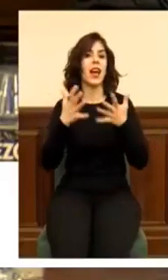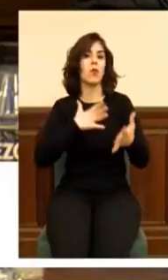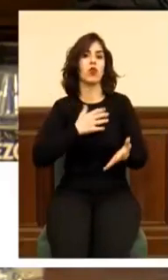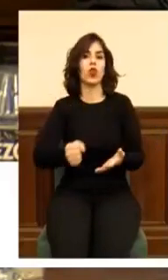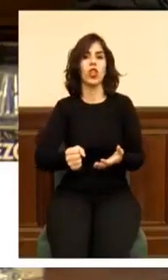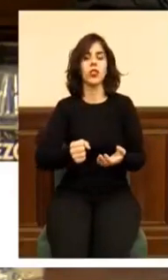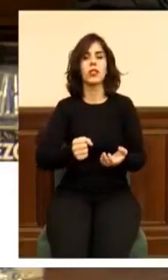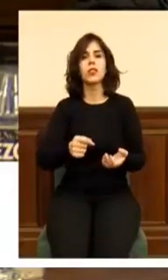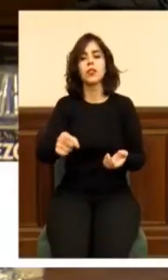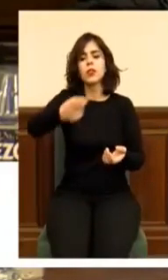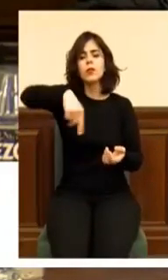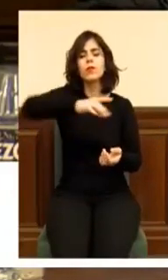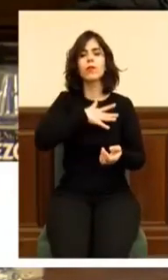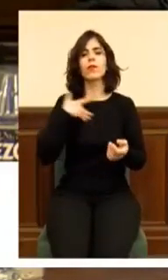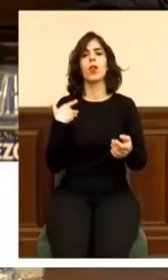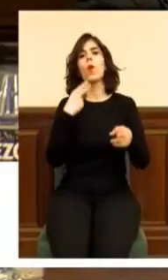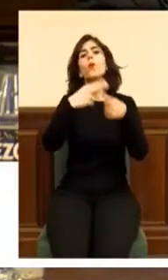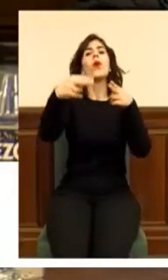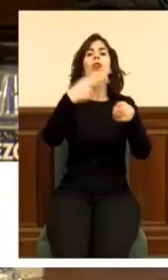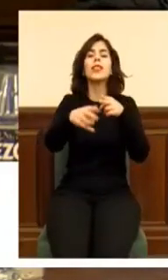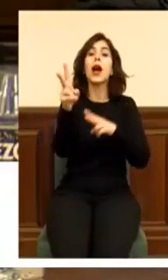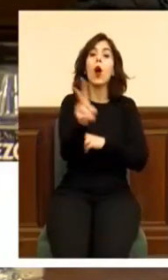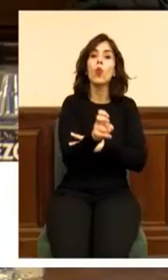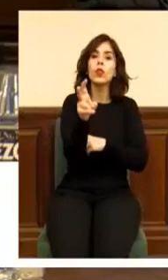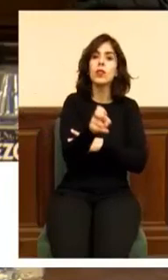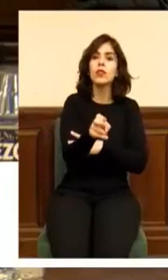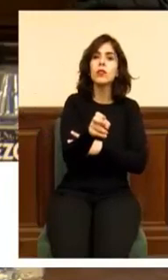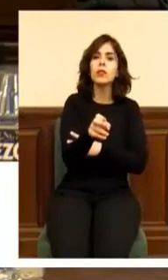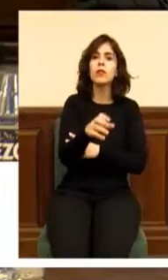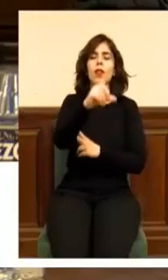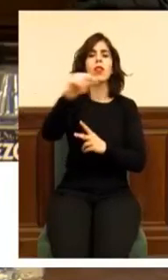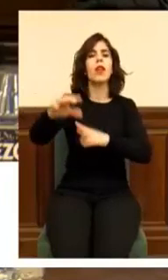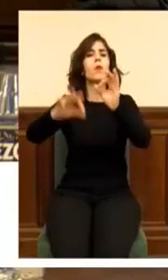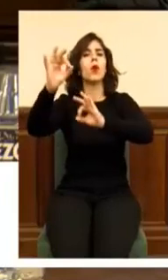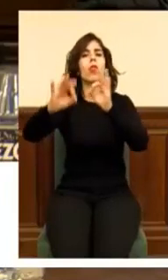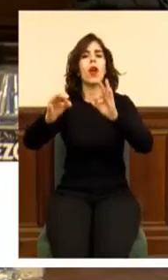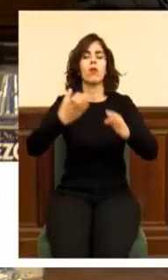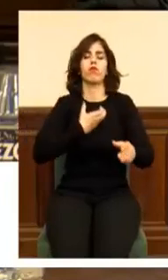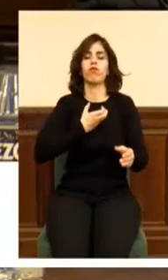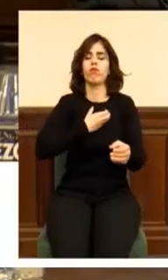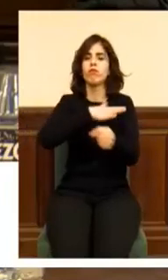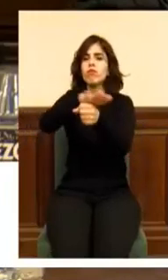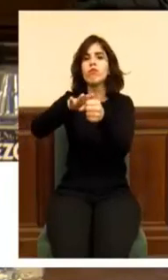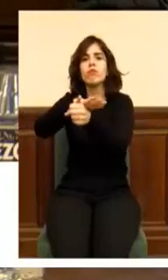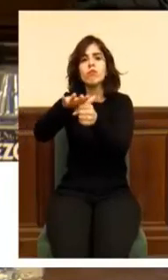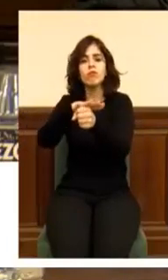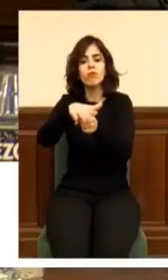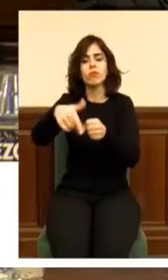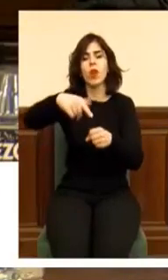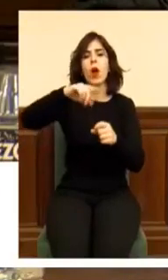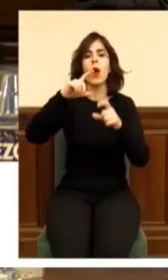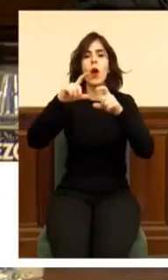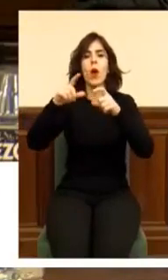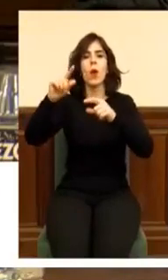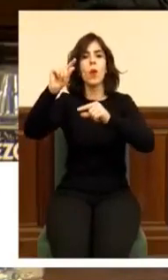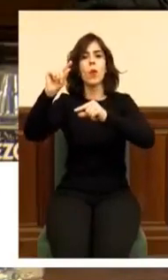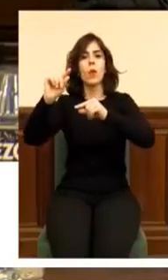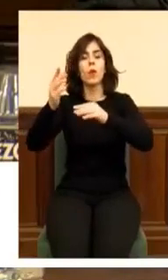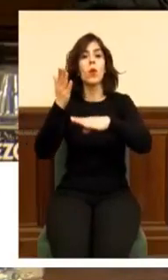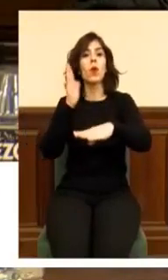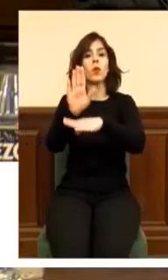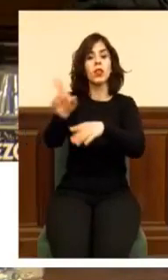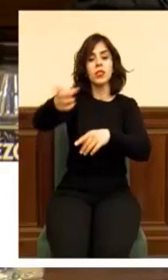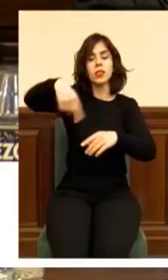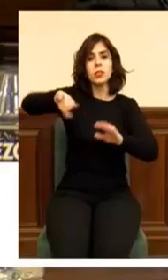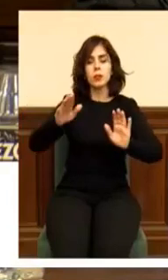hemos querido hacer una política útil, 100% municipalista, con propuestas centradas en generar un